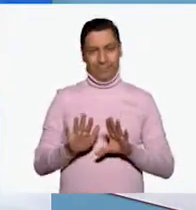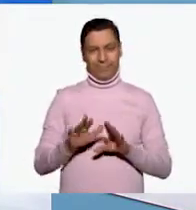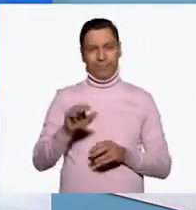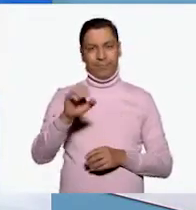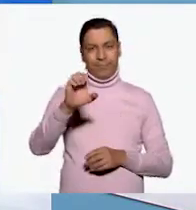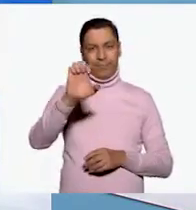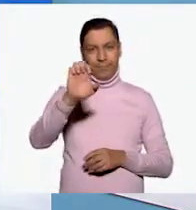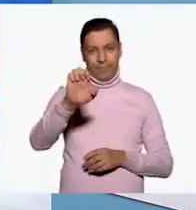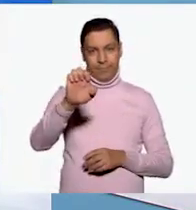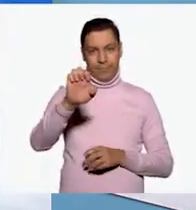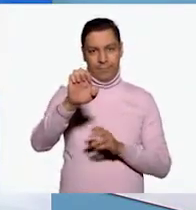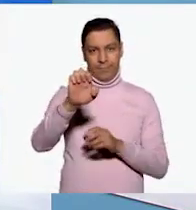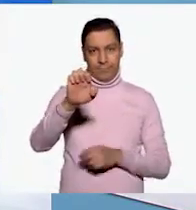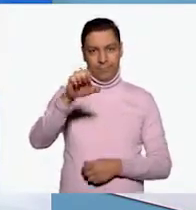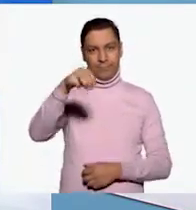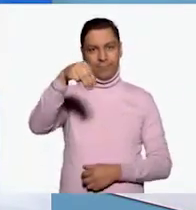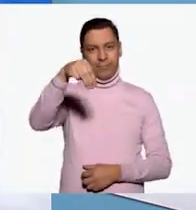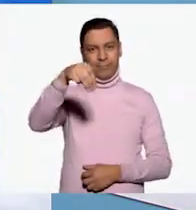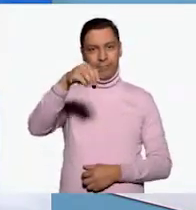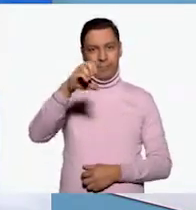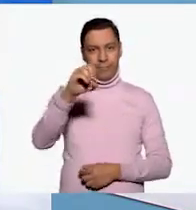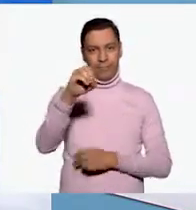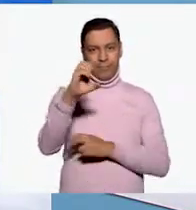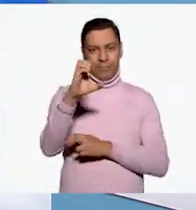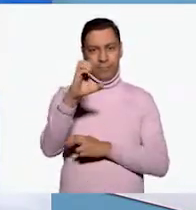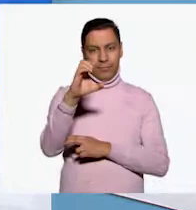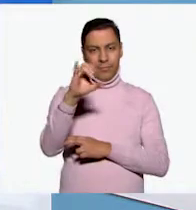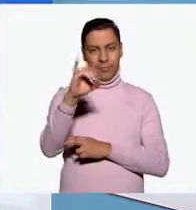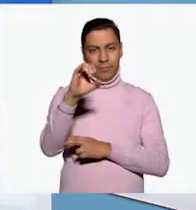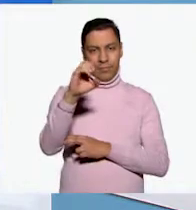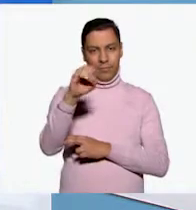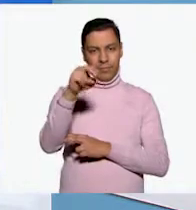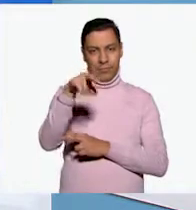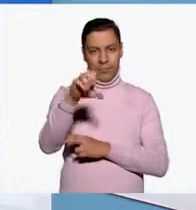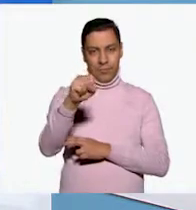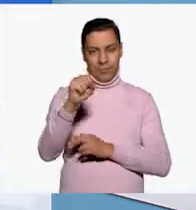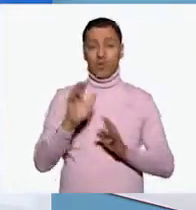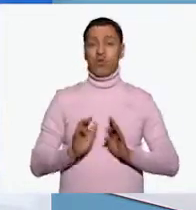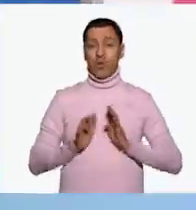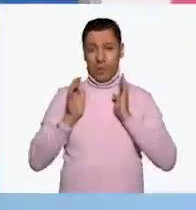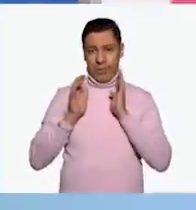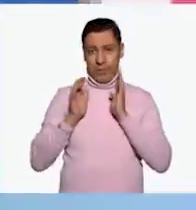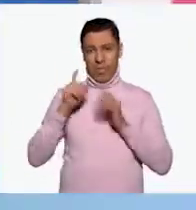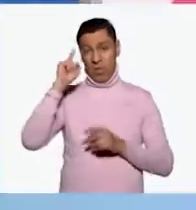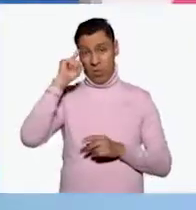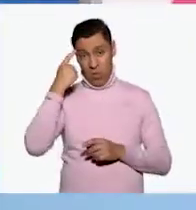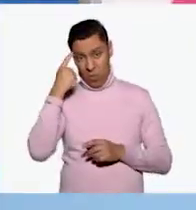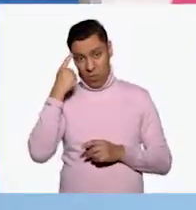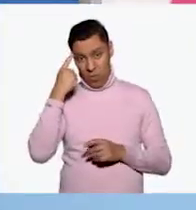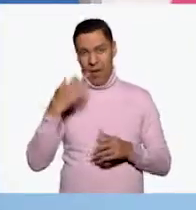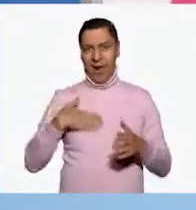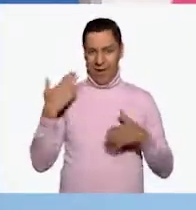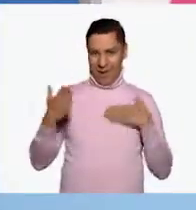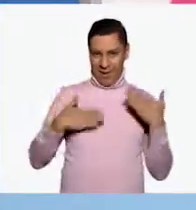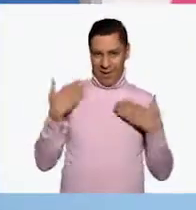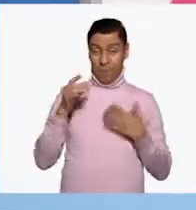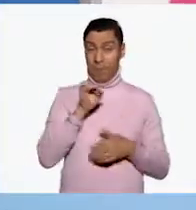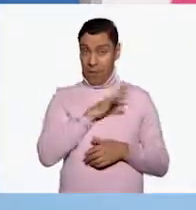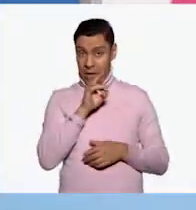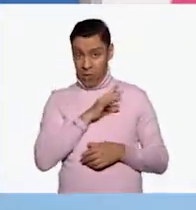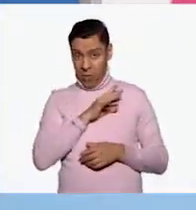hablaremos continuamente en este programa son las siguientes. Sorpresa, enojo, alegría,